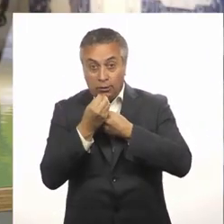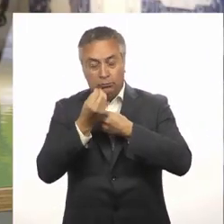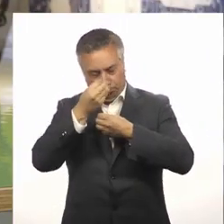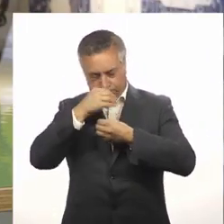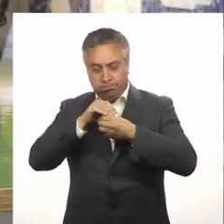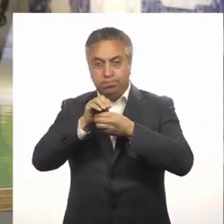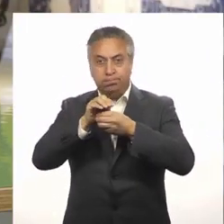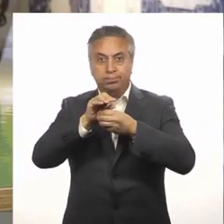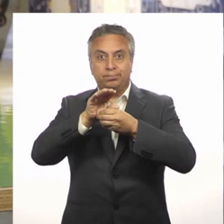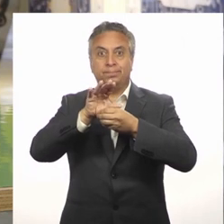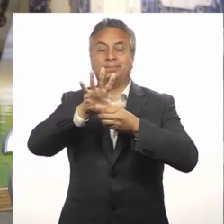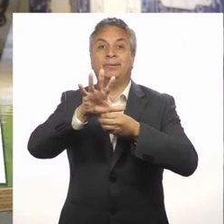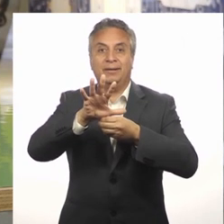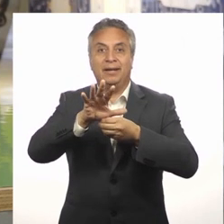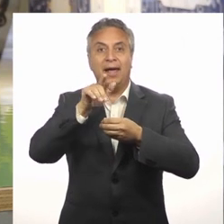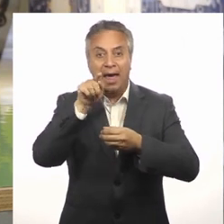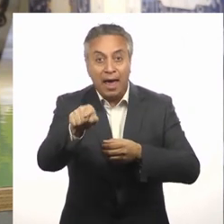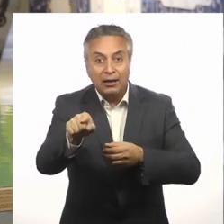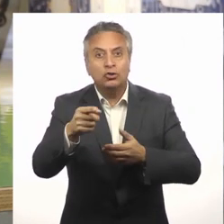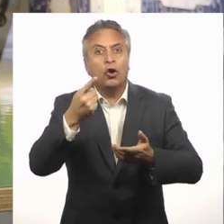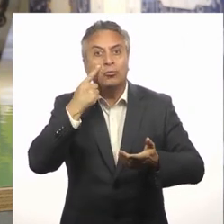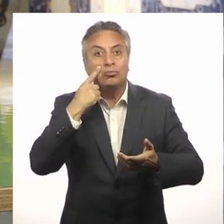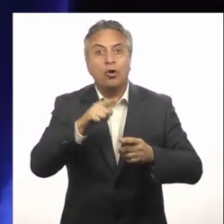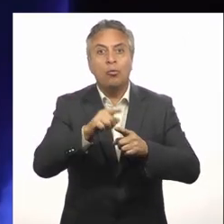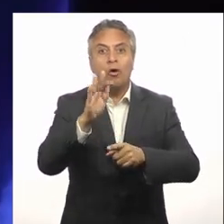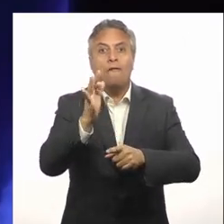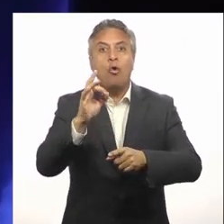rápidamente. Este fenómeno es conocido como fluorescencia.